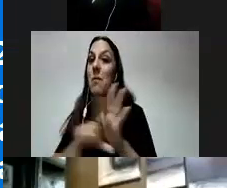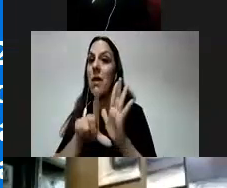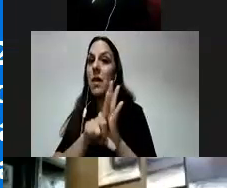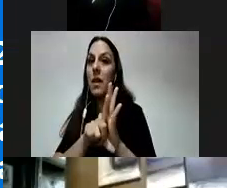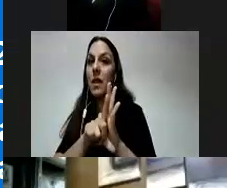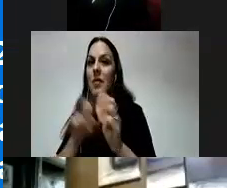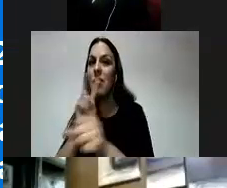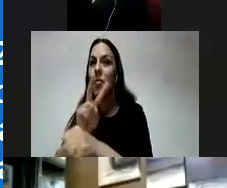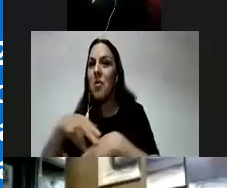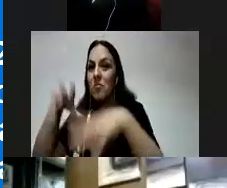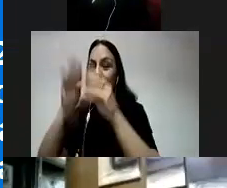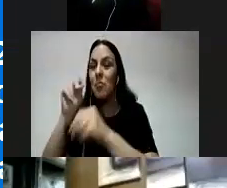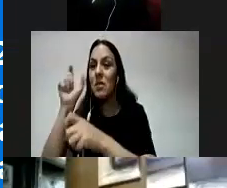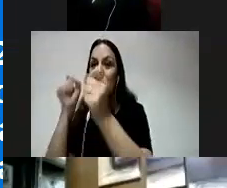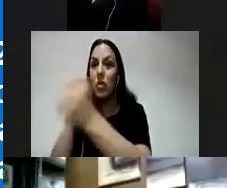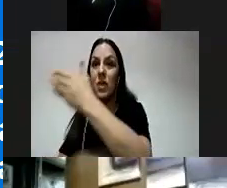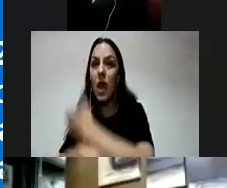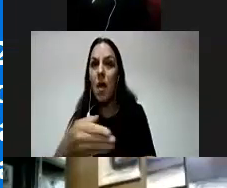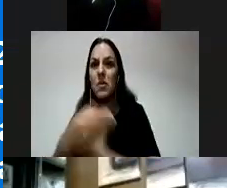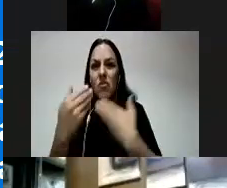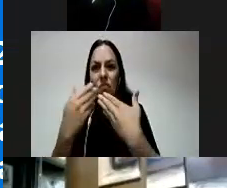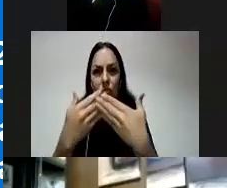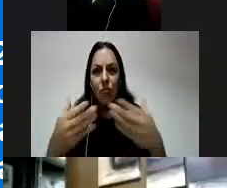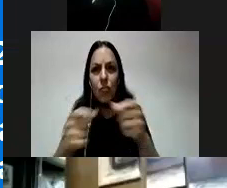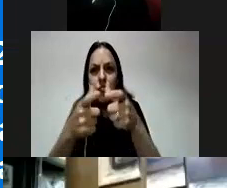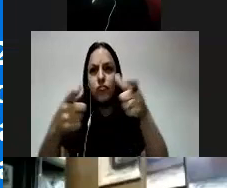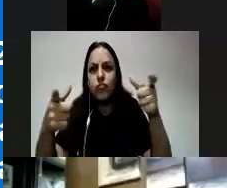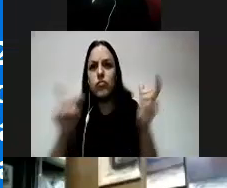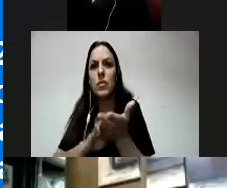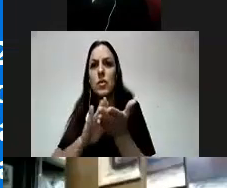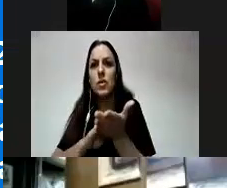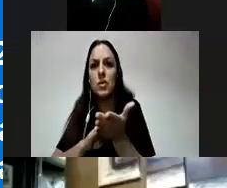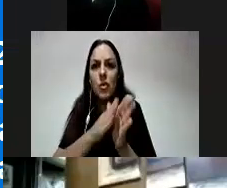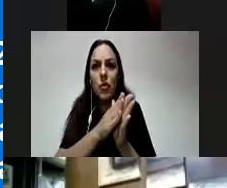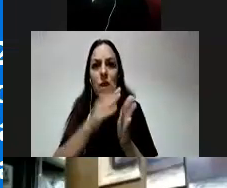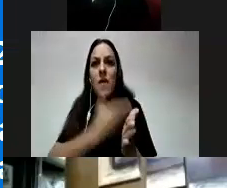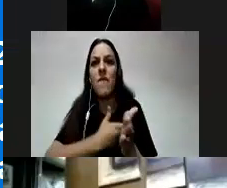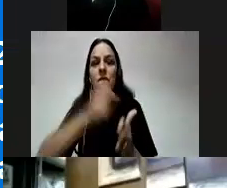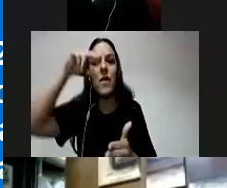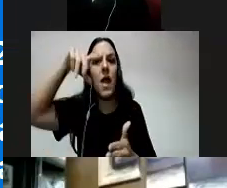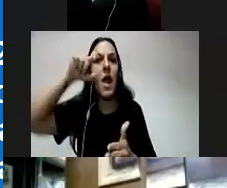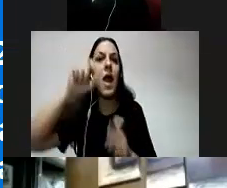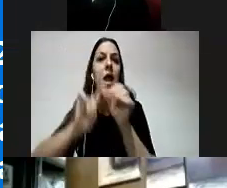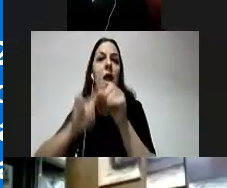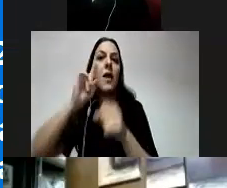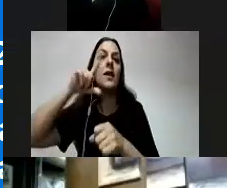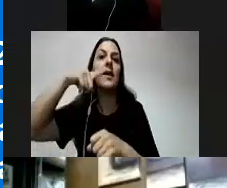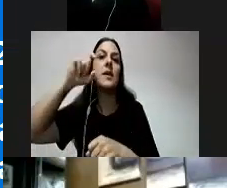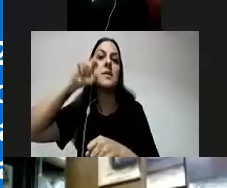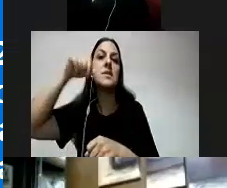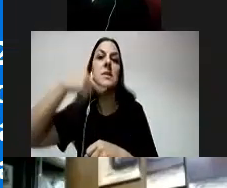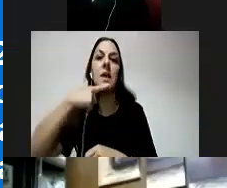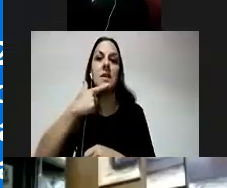con discapacidad es amplio y generoso en cuanto a las franquicias y estímulos que instituyen a efectos de que